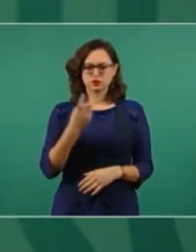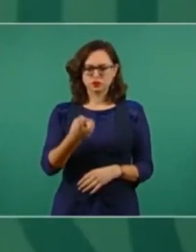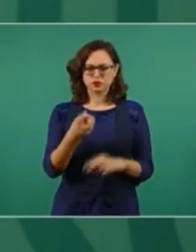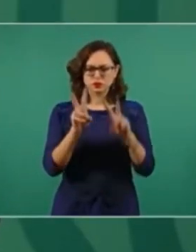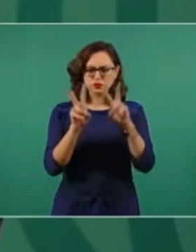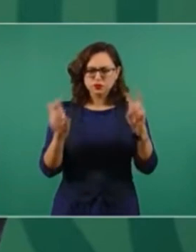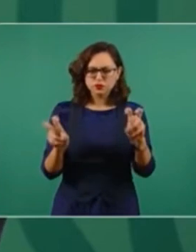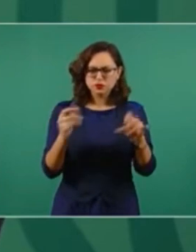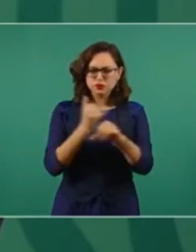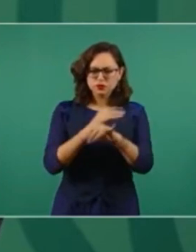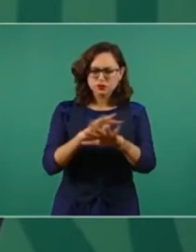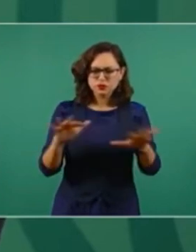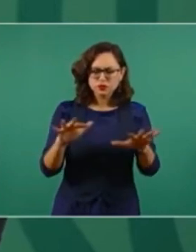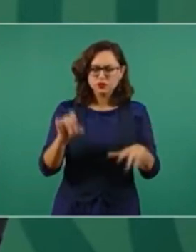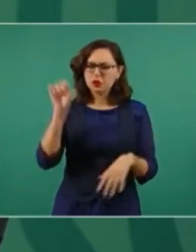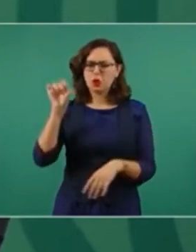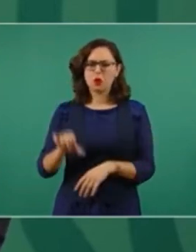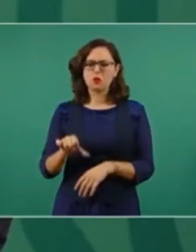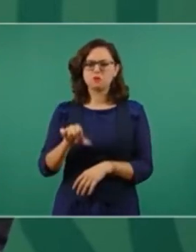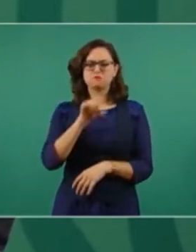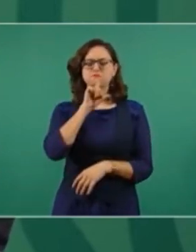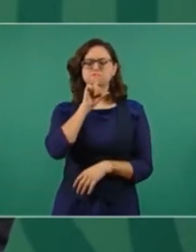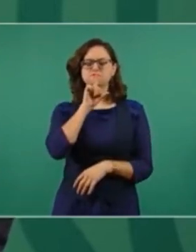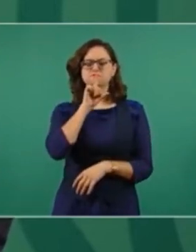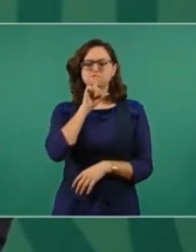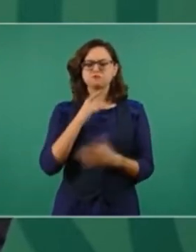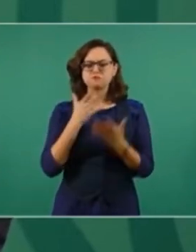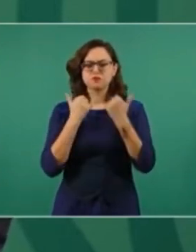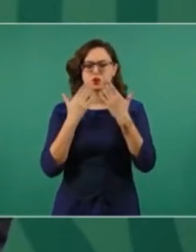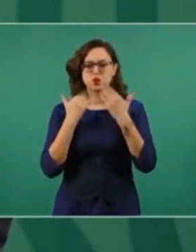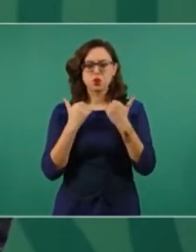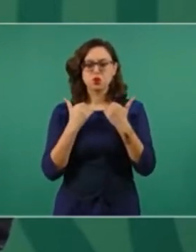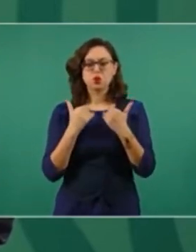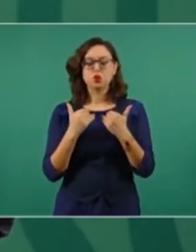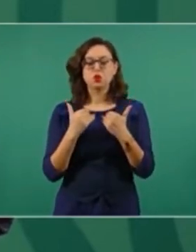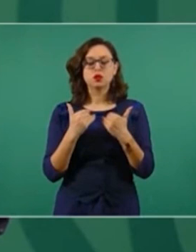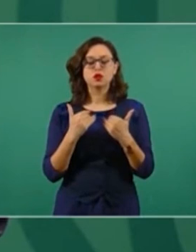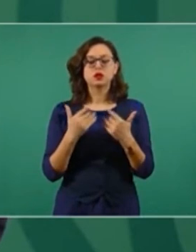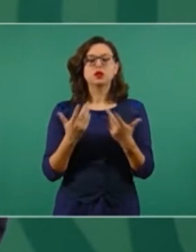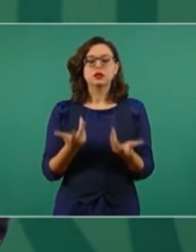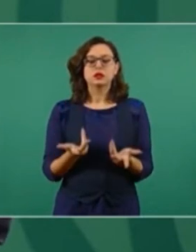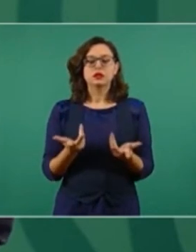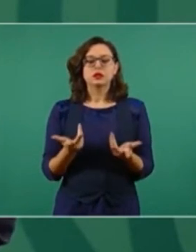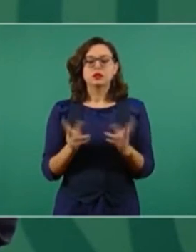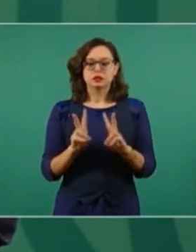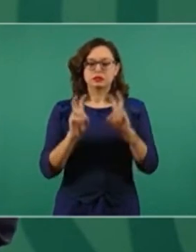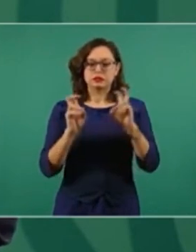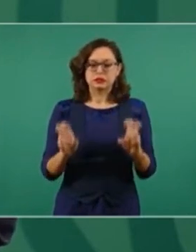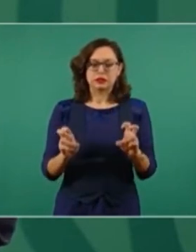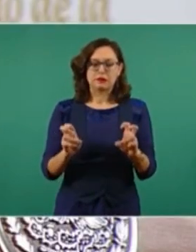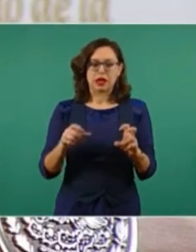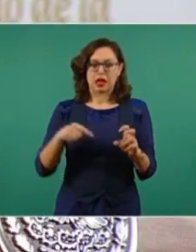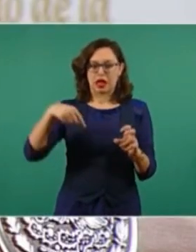por el servicio. Pero son los hospitales hechos por empresas y se le paga anualmente por el servicio. Y consideramos que esos